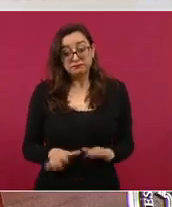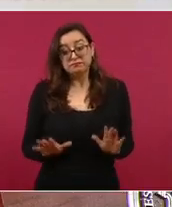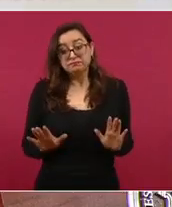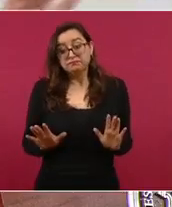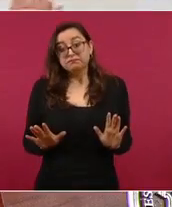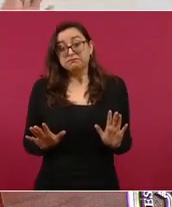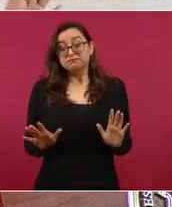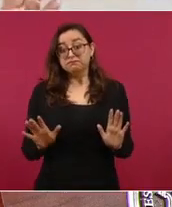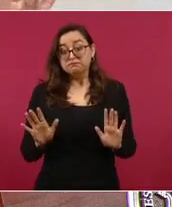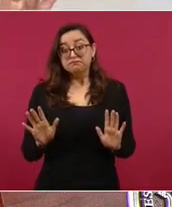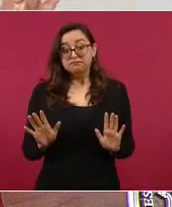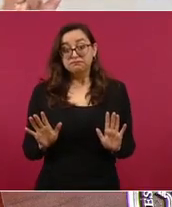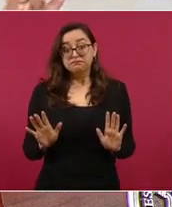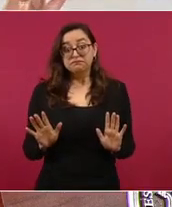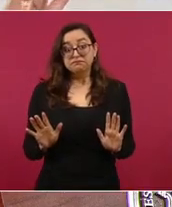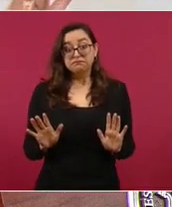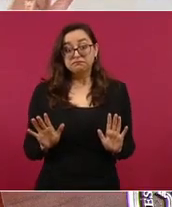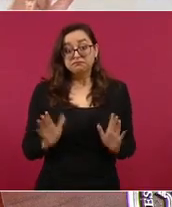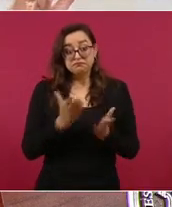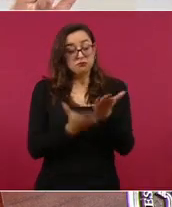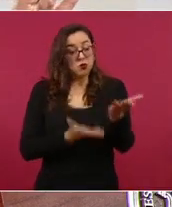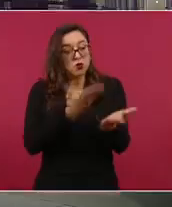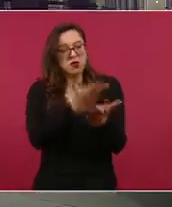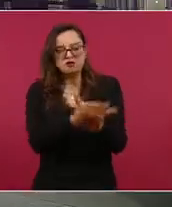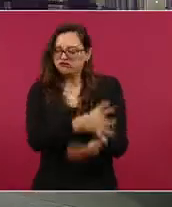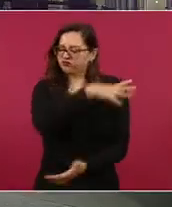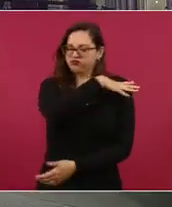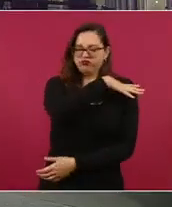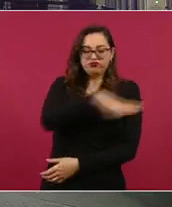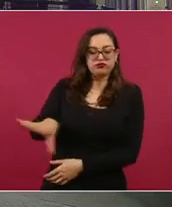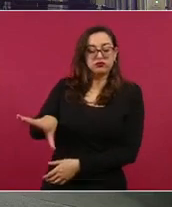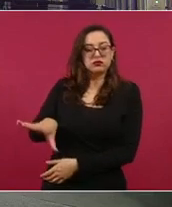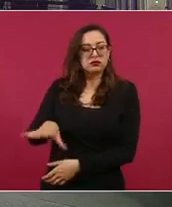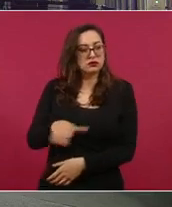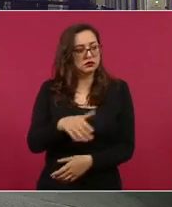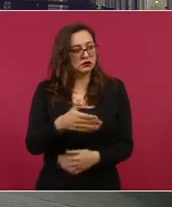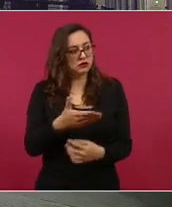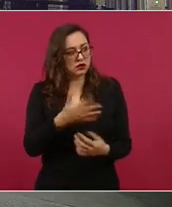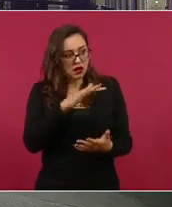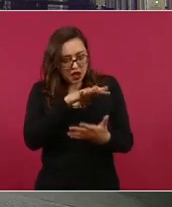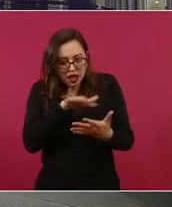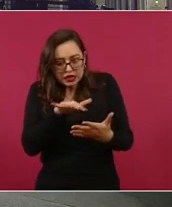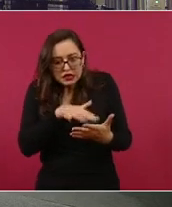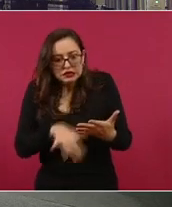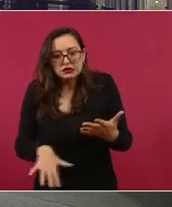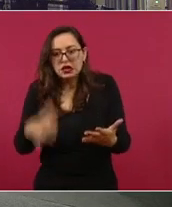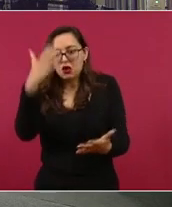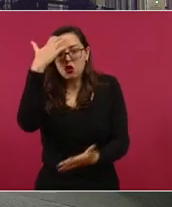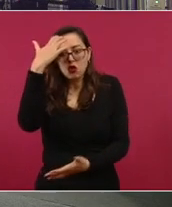y a rechazar la reforma sin conocerla,